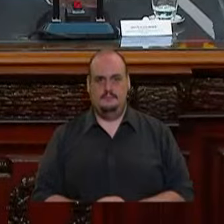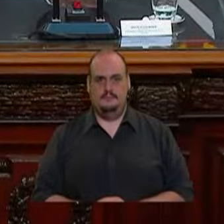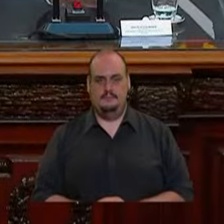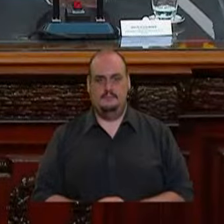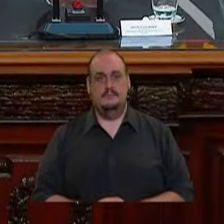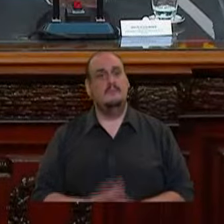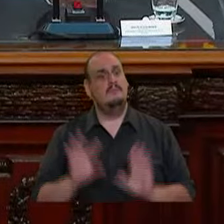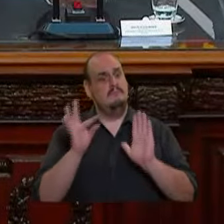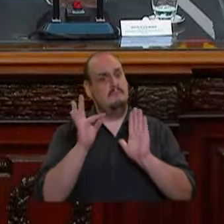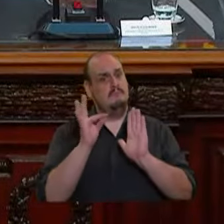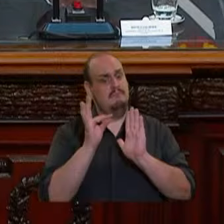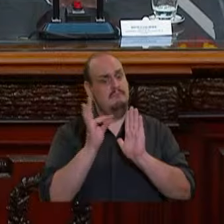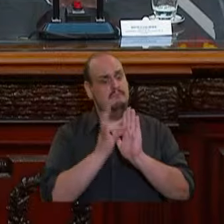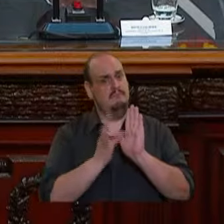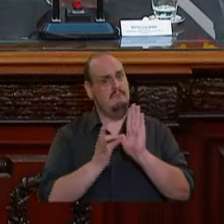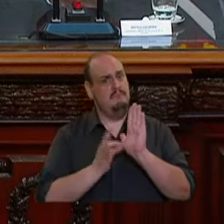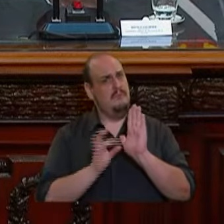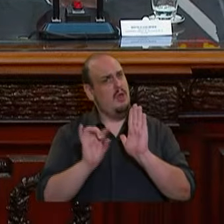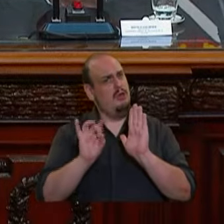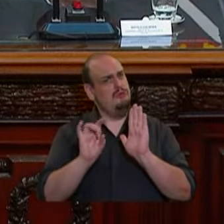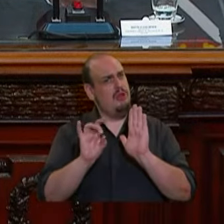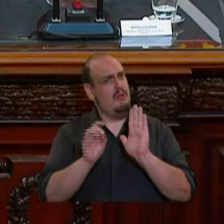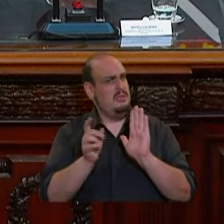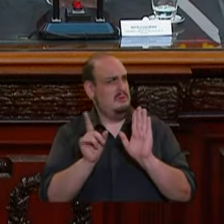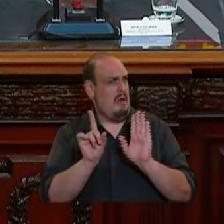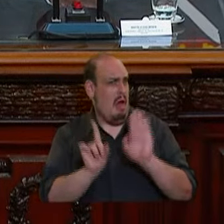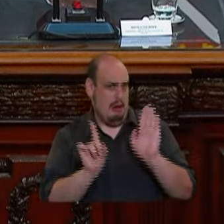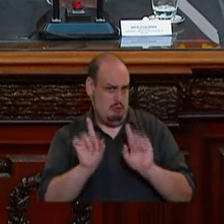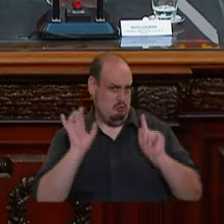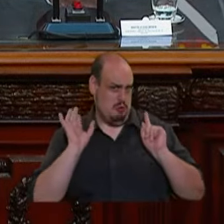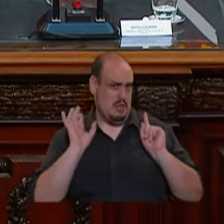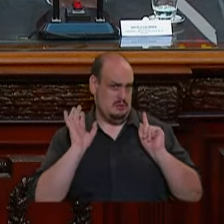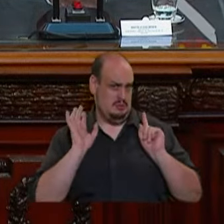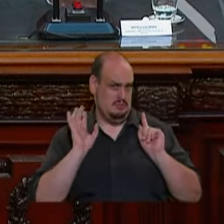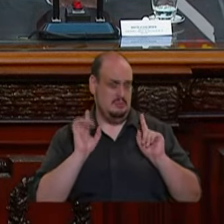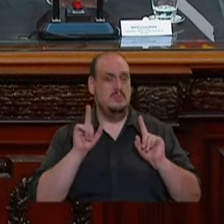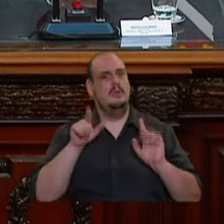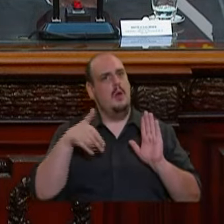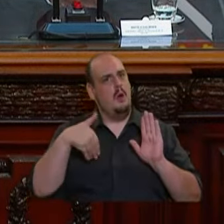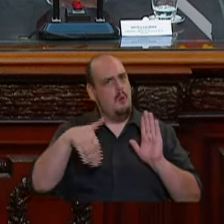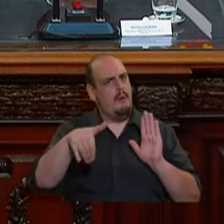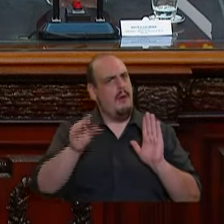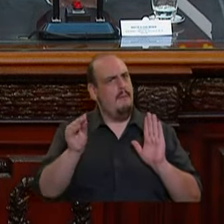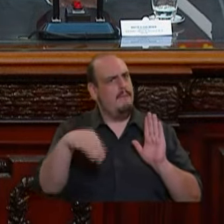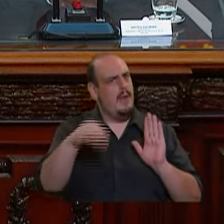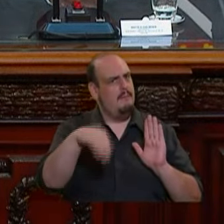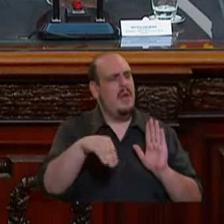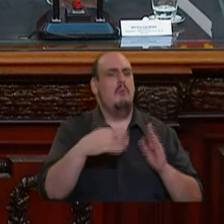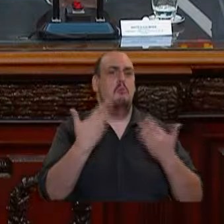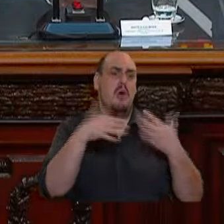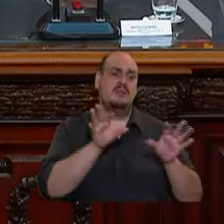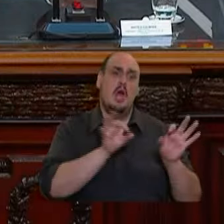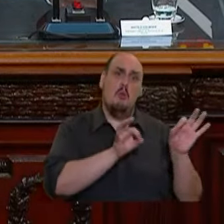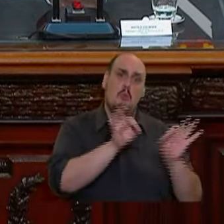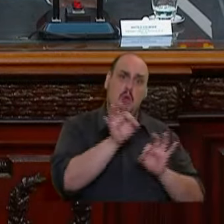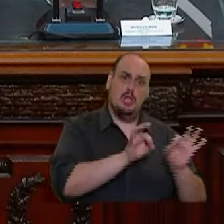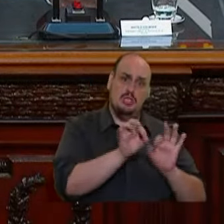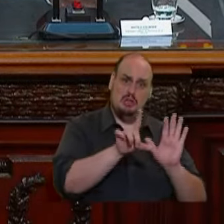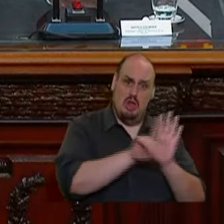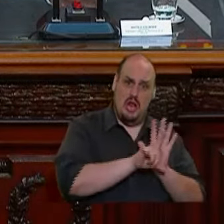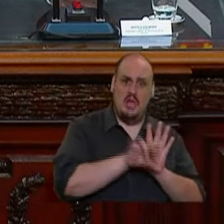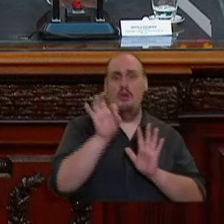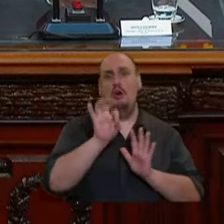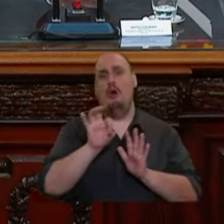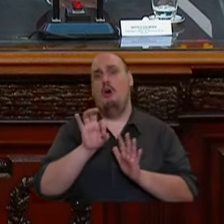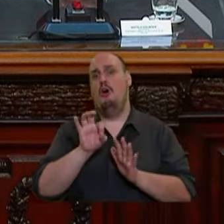Estas son solo algunas de las reformas que vamos a implementar. Avanzaremos, ya sea a través de proyectos de ley, de decretos o